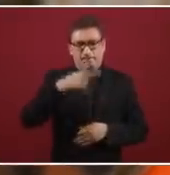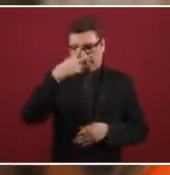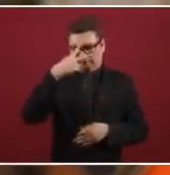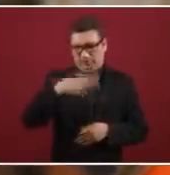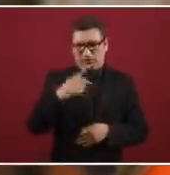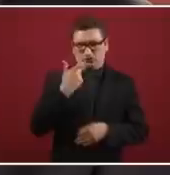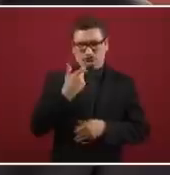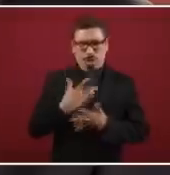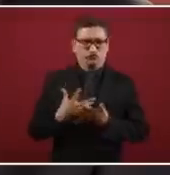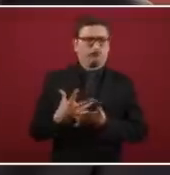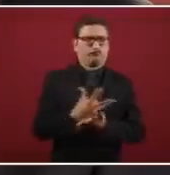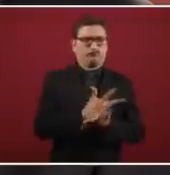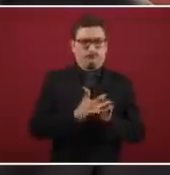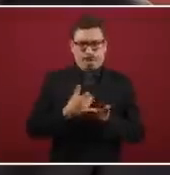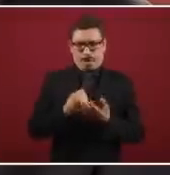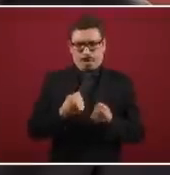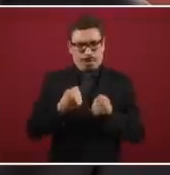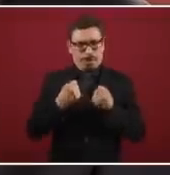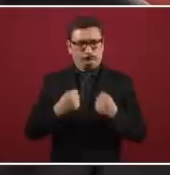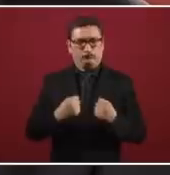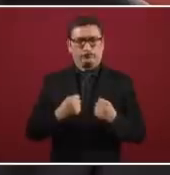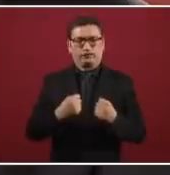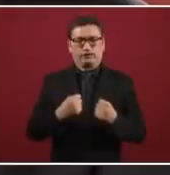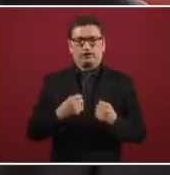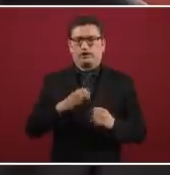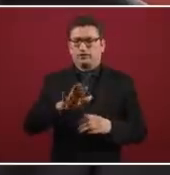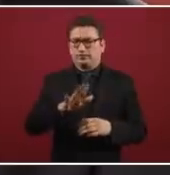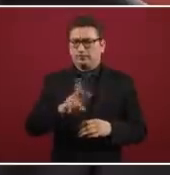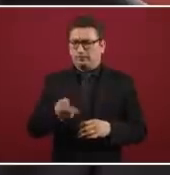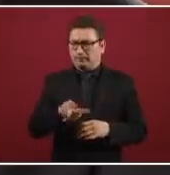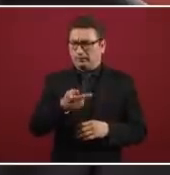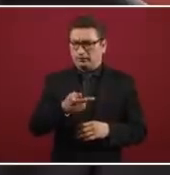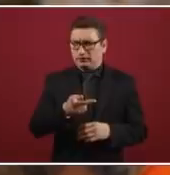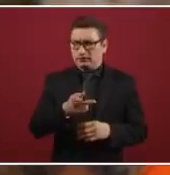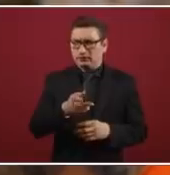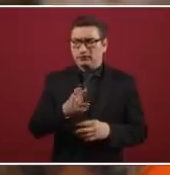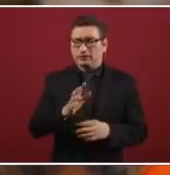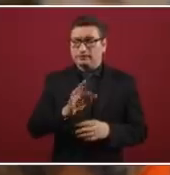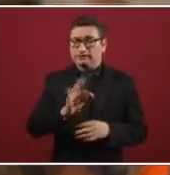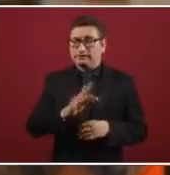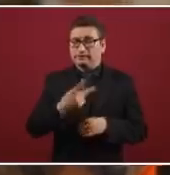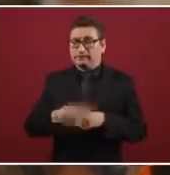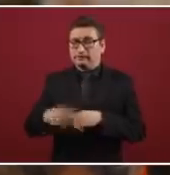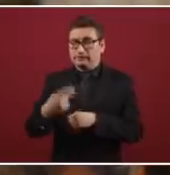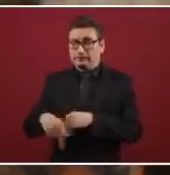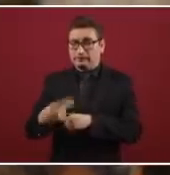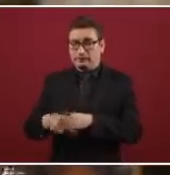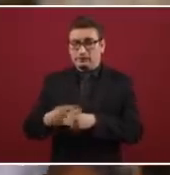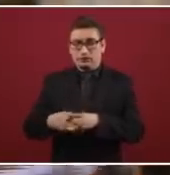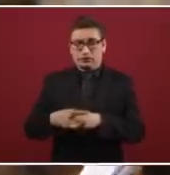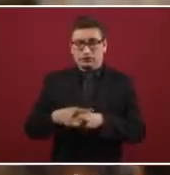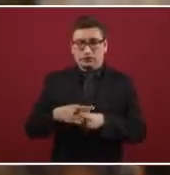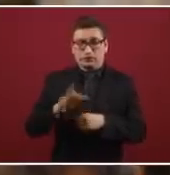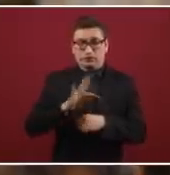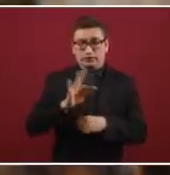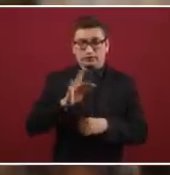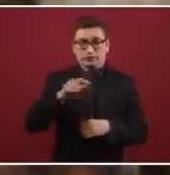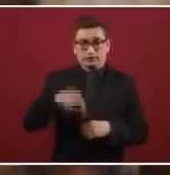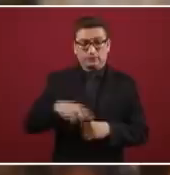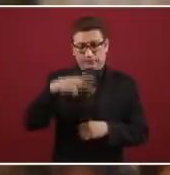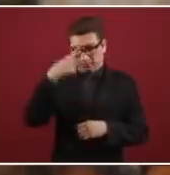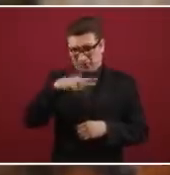¿no hay un riesgo de volver a petrolizar la economía mexicana, como se hablaba